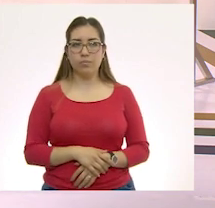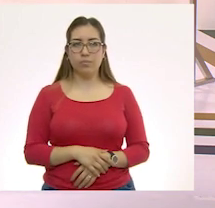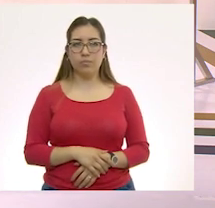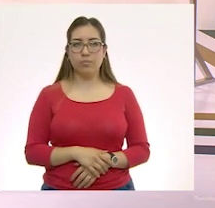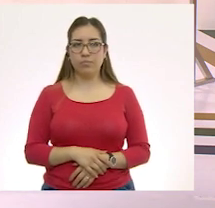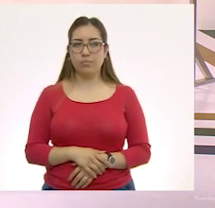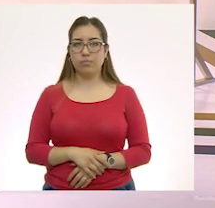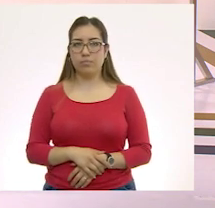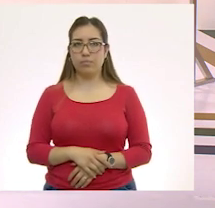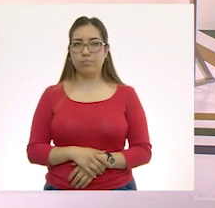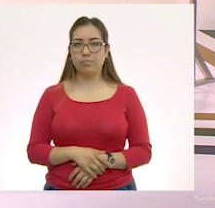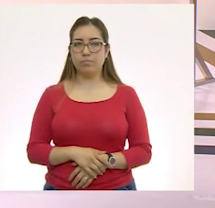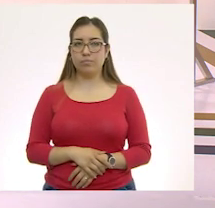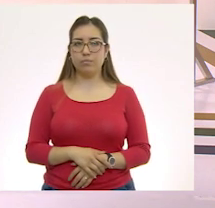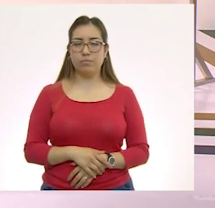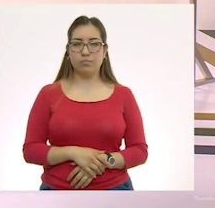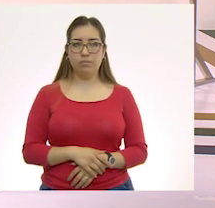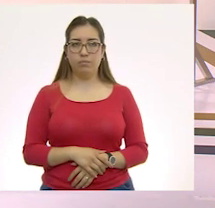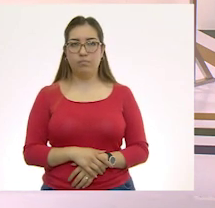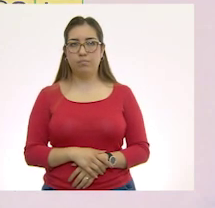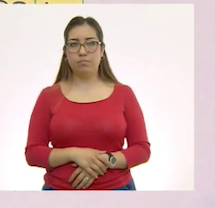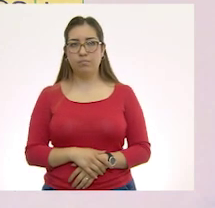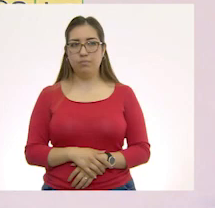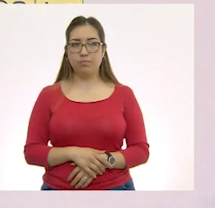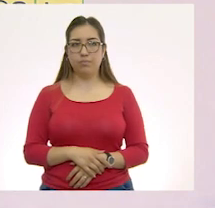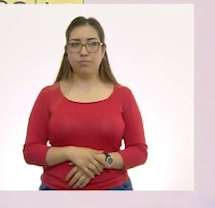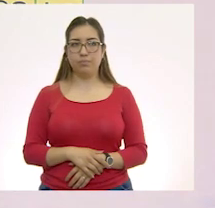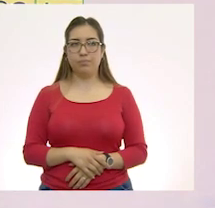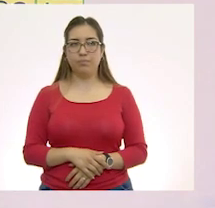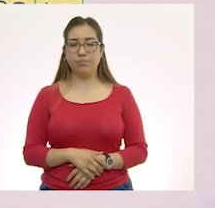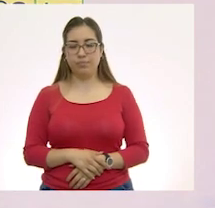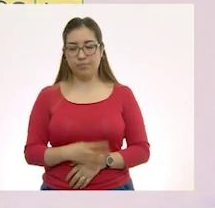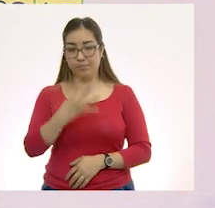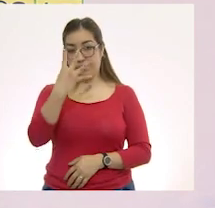pintar ahora con rojo cual